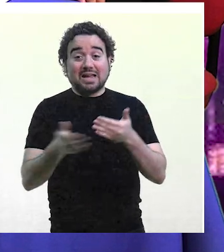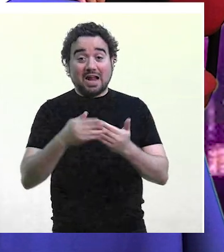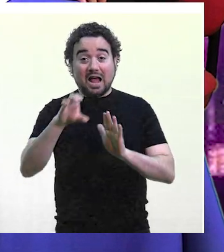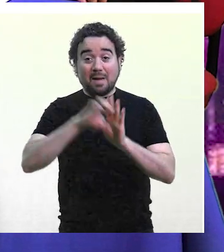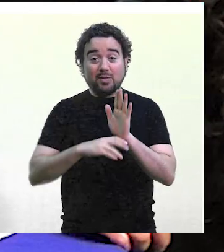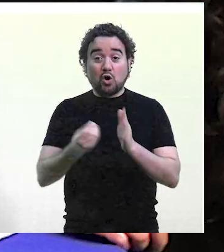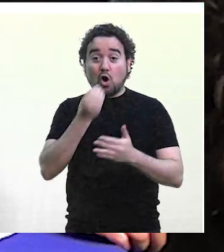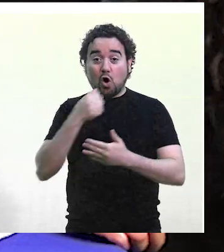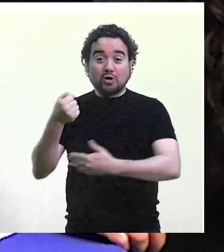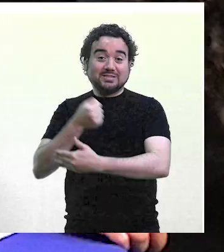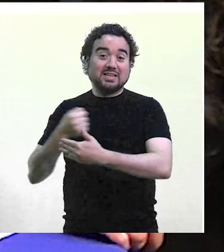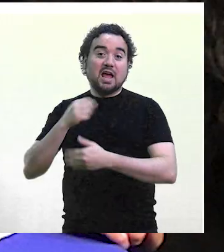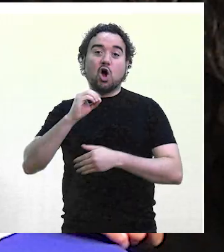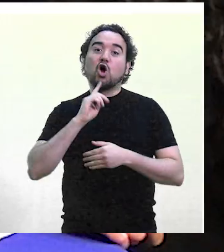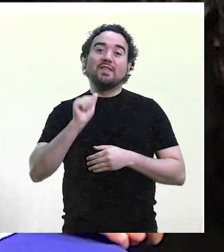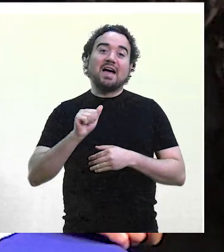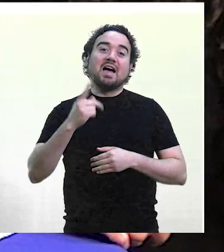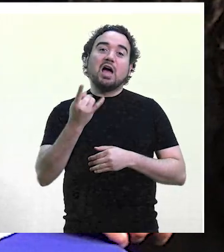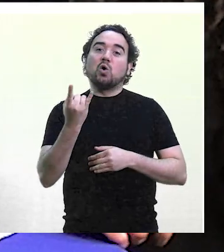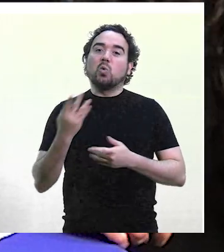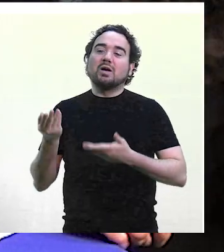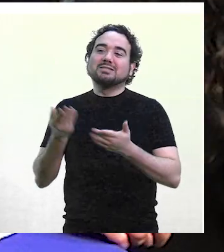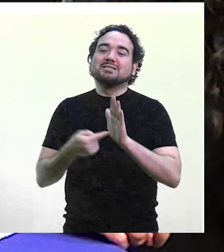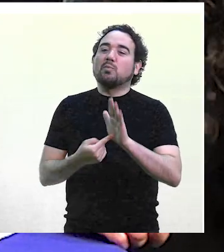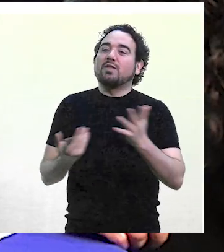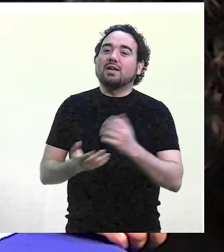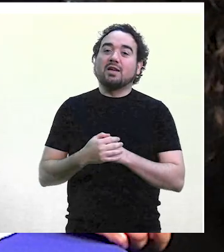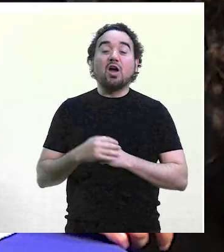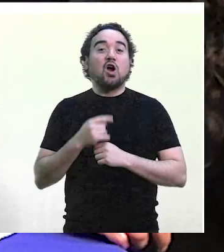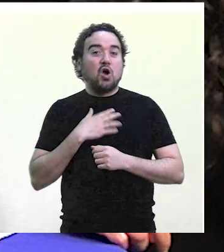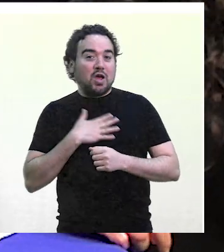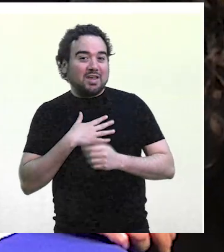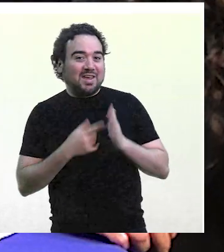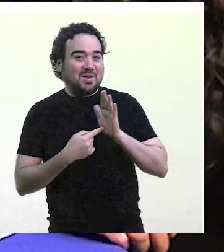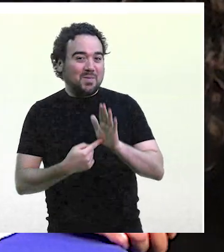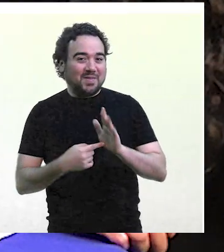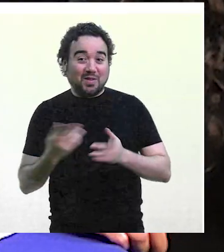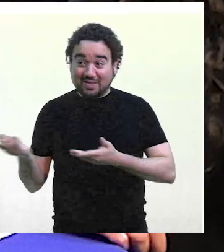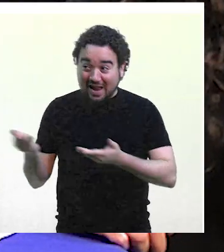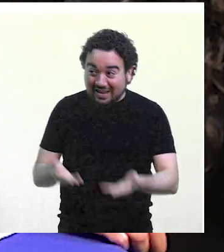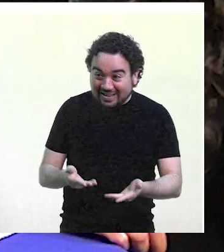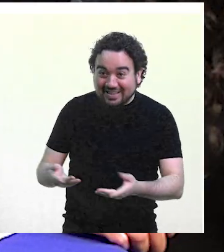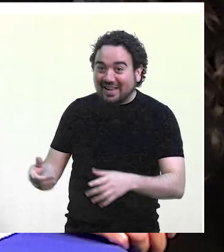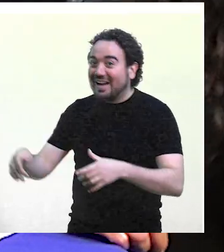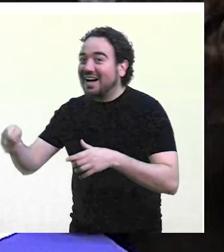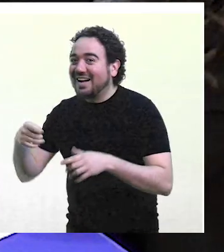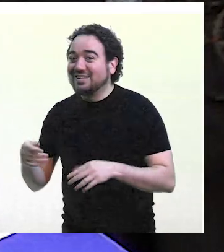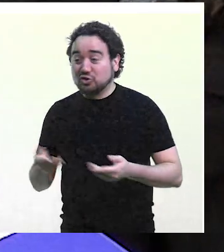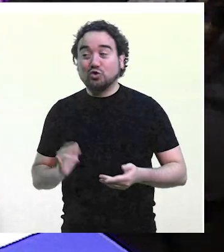por fin. Vamos a cerrar el capítulo con la cocina otaku. Qué rico. ¿Qué nos Eh, traes esta semana? Hoy traigo algo ¿Lo muy